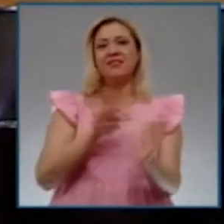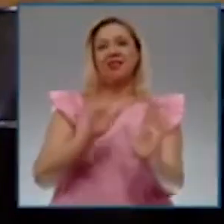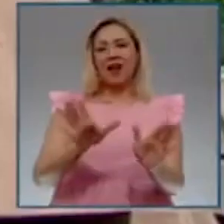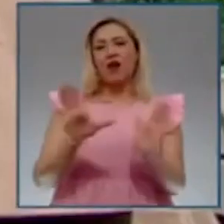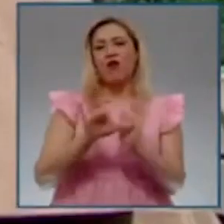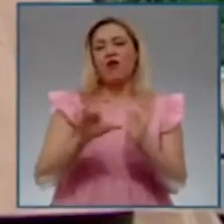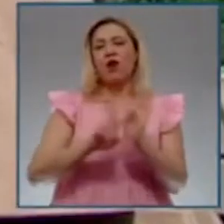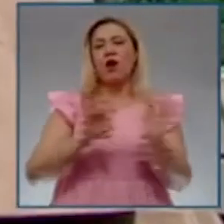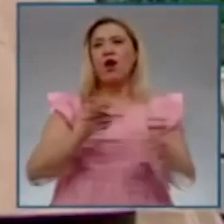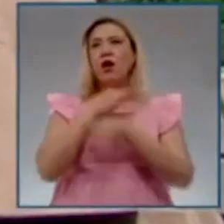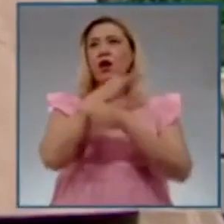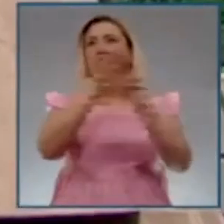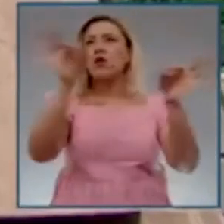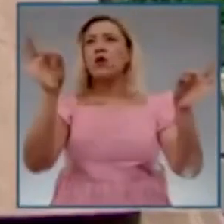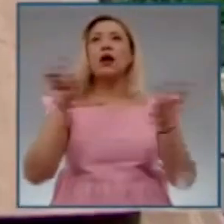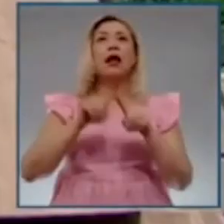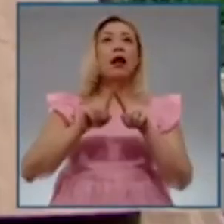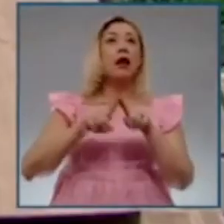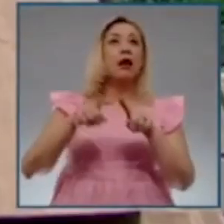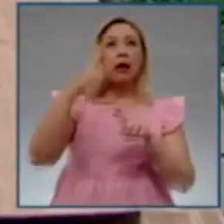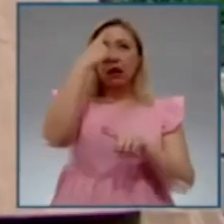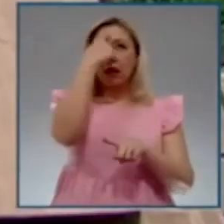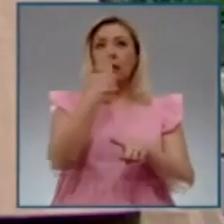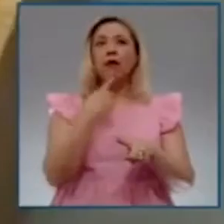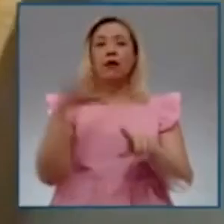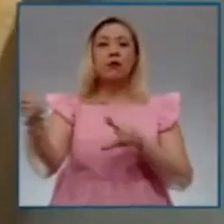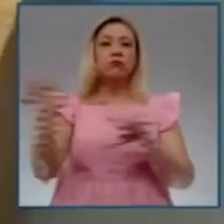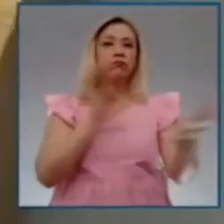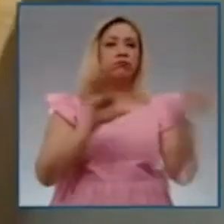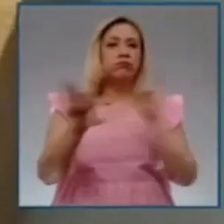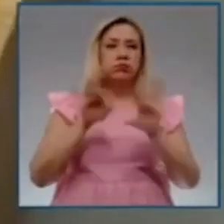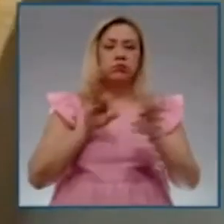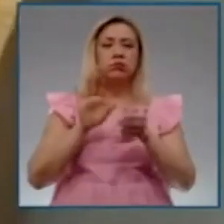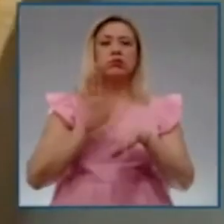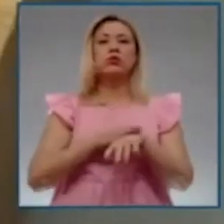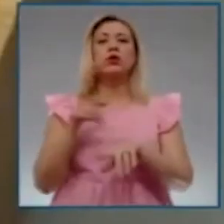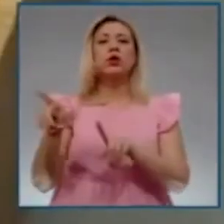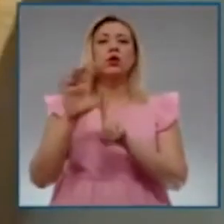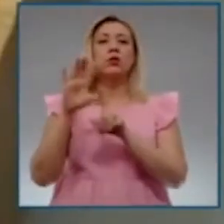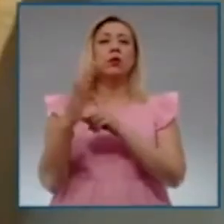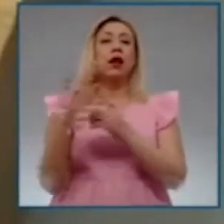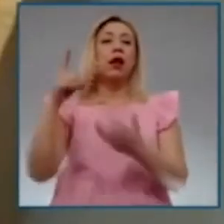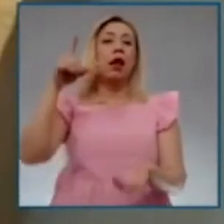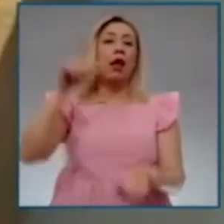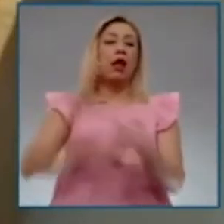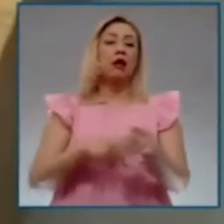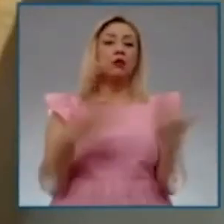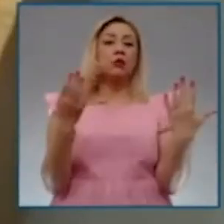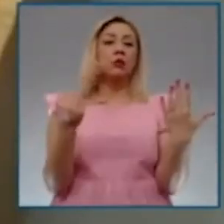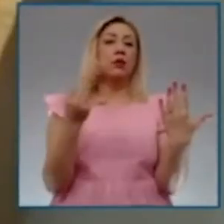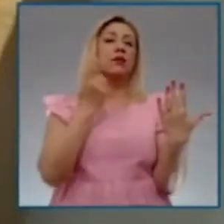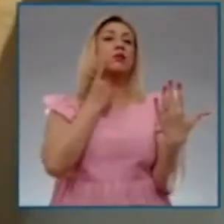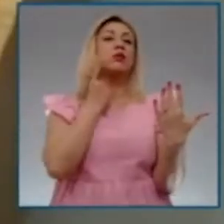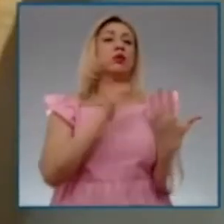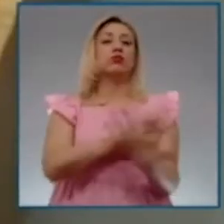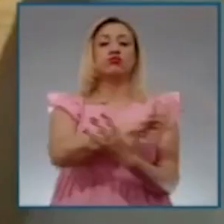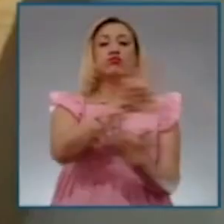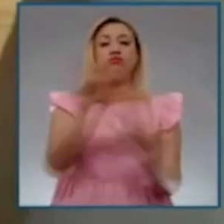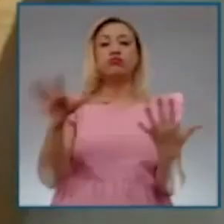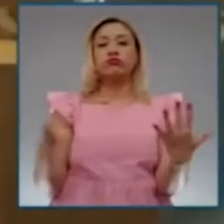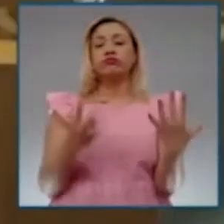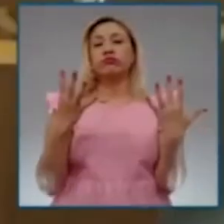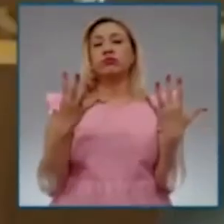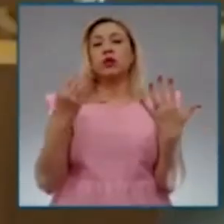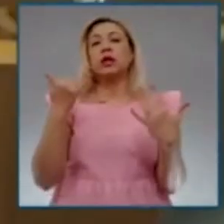del Estado esto porque la comisión está integrada por nueve diputados y el pleno Integra por 26 de tal